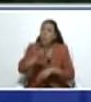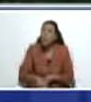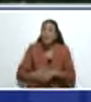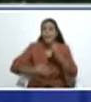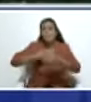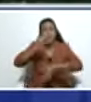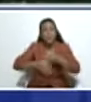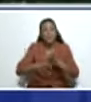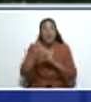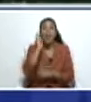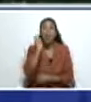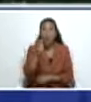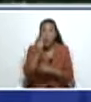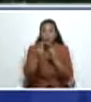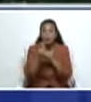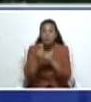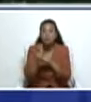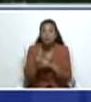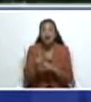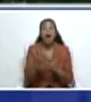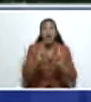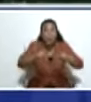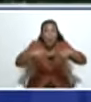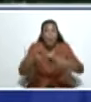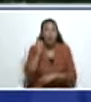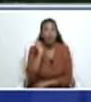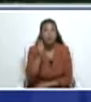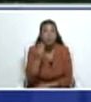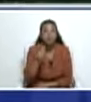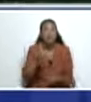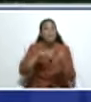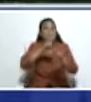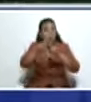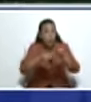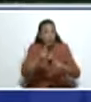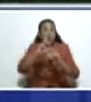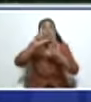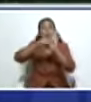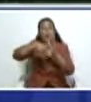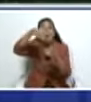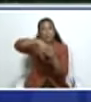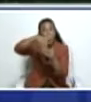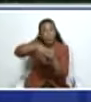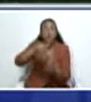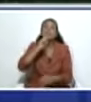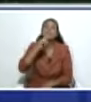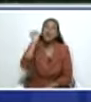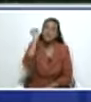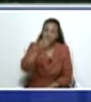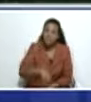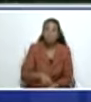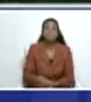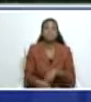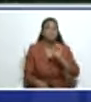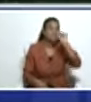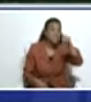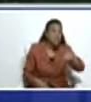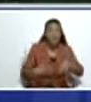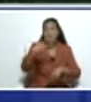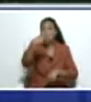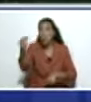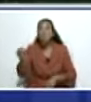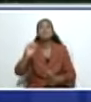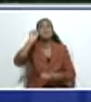La constitución se hizo en consulta permanente, en debate permanente, y luego el pueblo votó, sí o no, sí